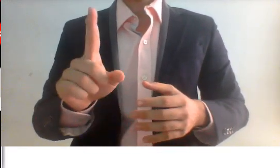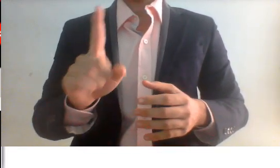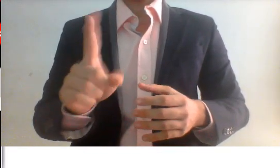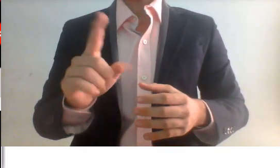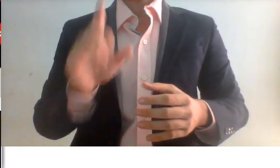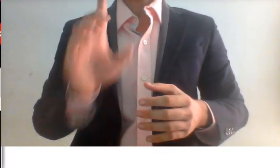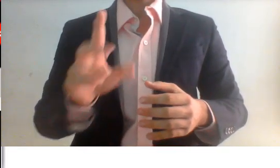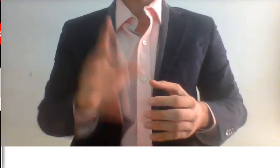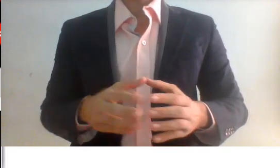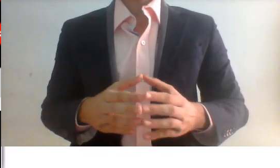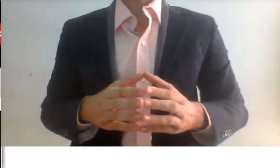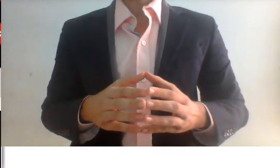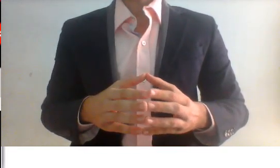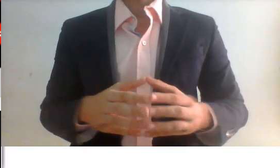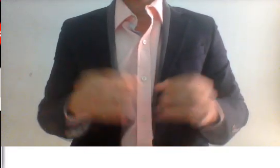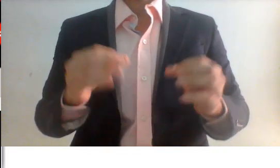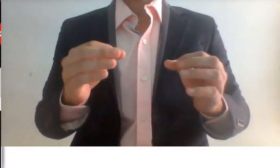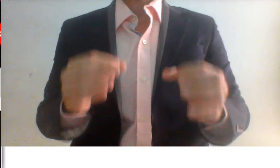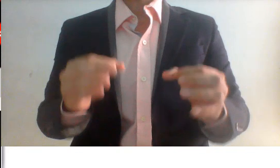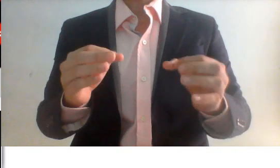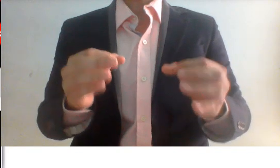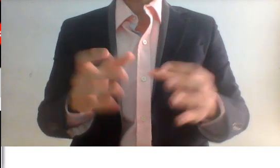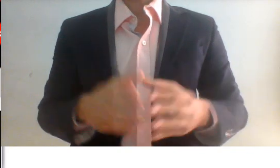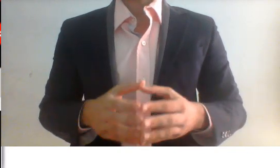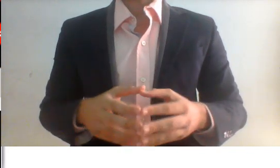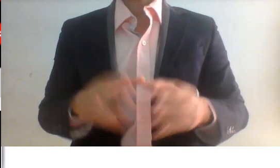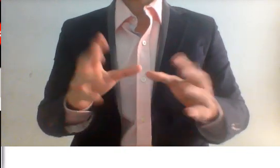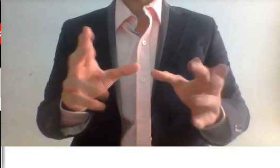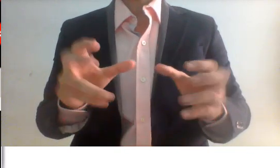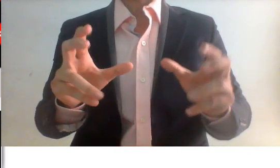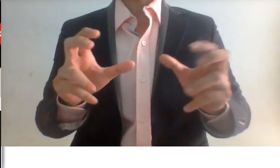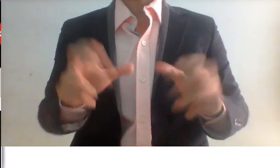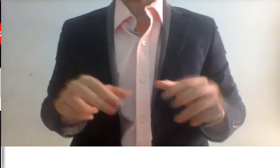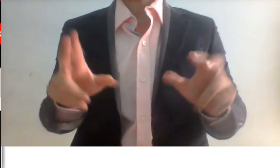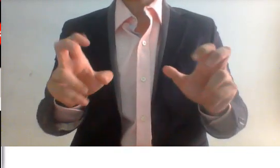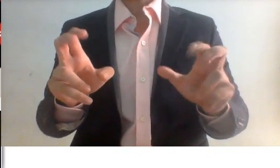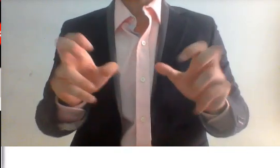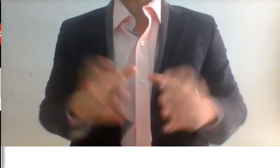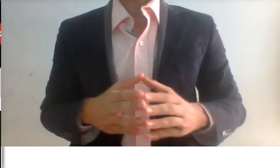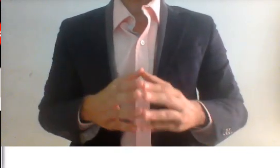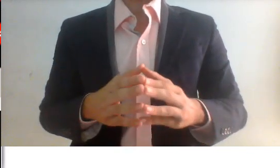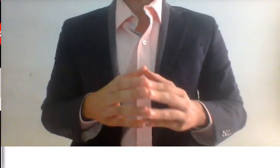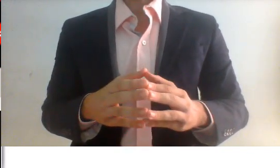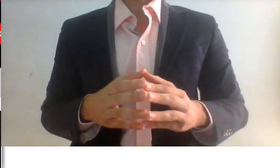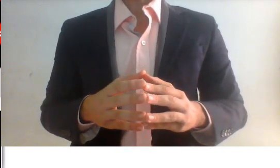pesos, 2 millones de pesos en crear un retrete inteligente.